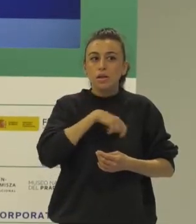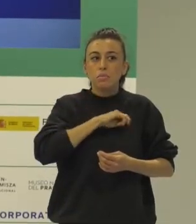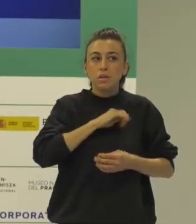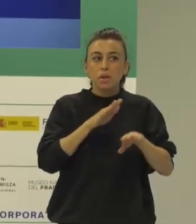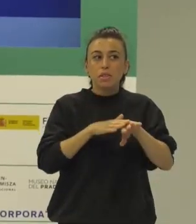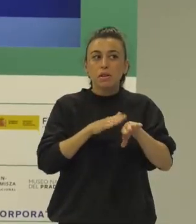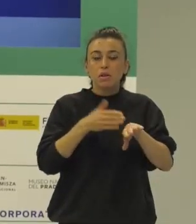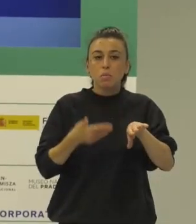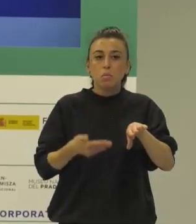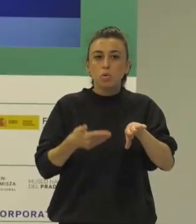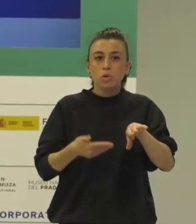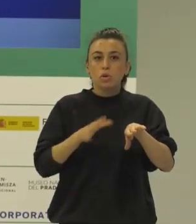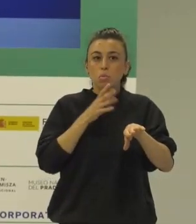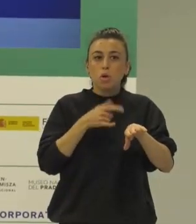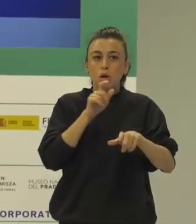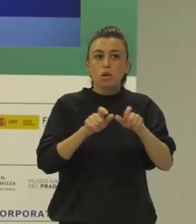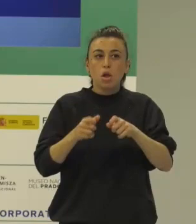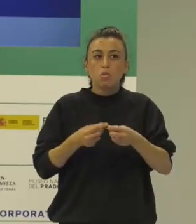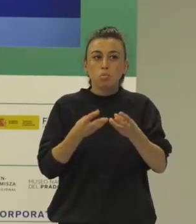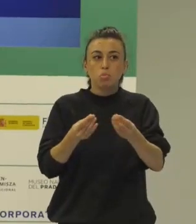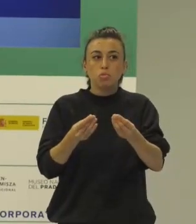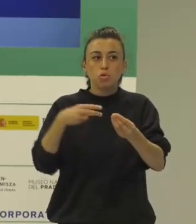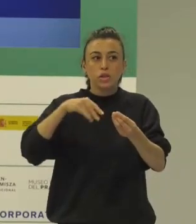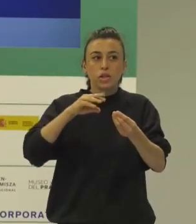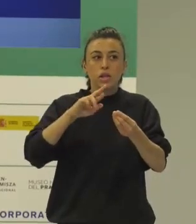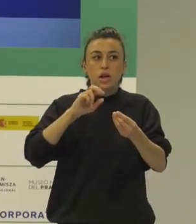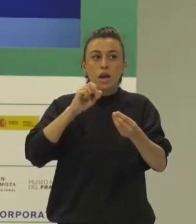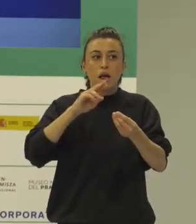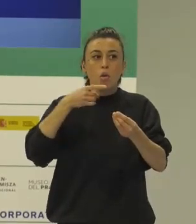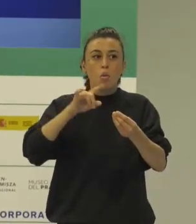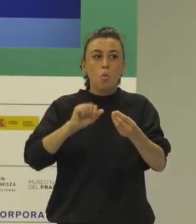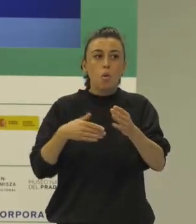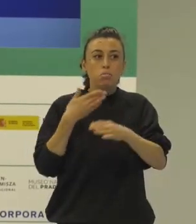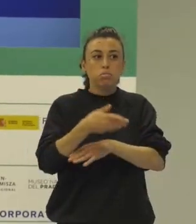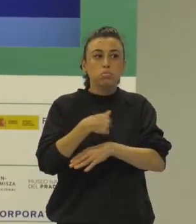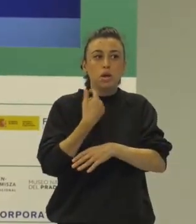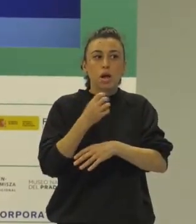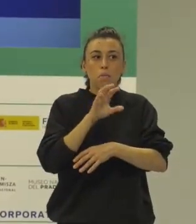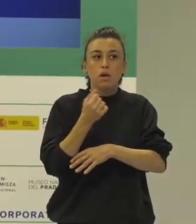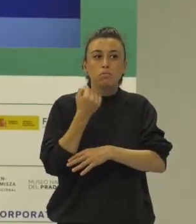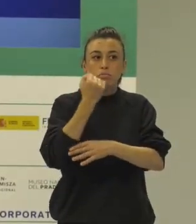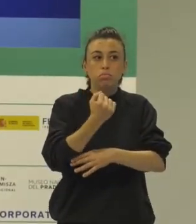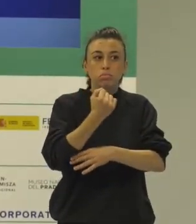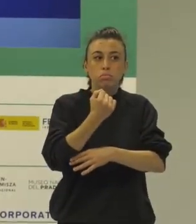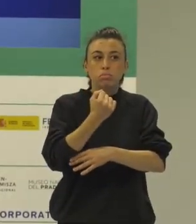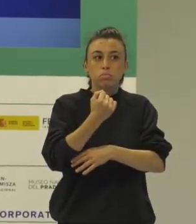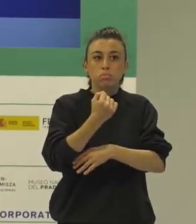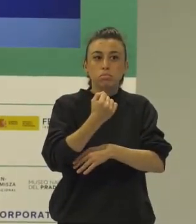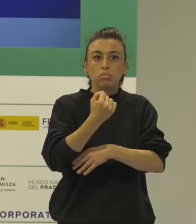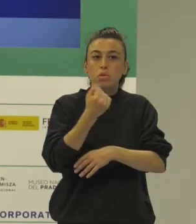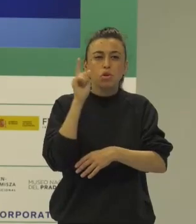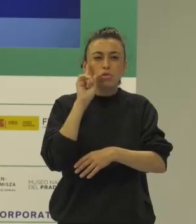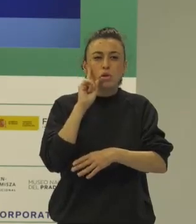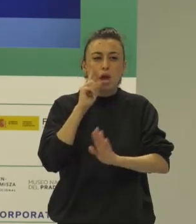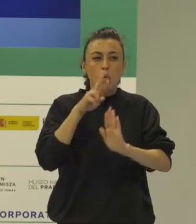izquierda, y de hecho mucha gente se ha ido a Nicaragua en tiempos de la Revolución Sandinista para apoyar al país y con los primeros años del nuevo régimen, y cómo